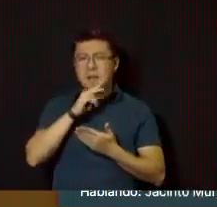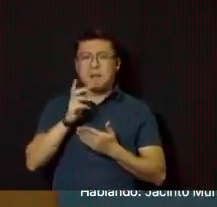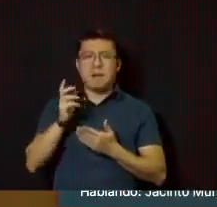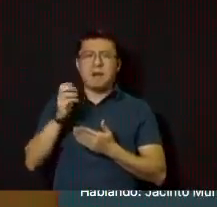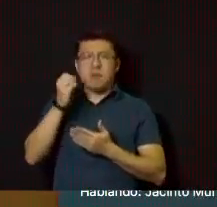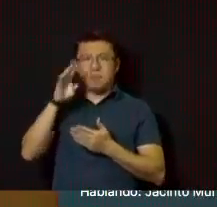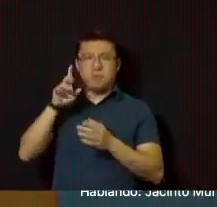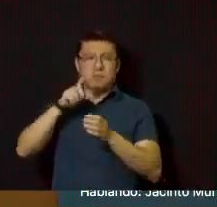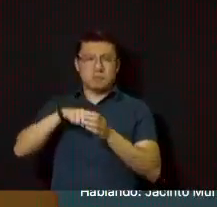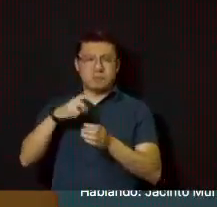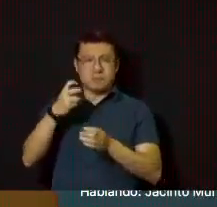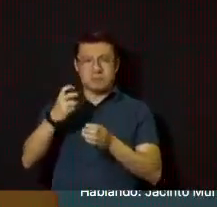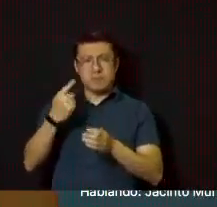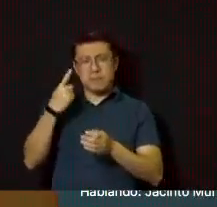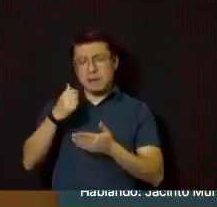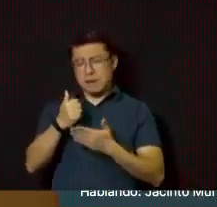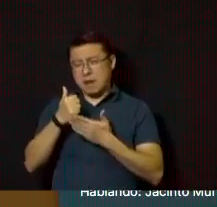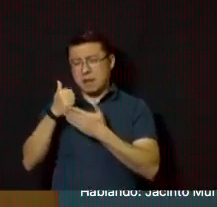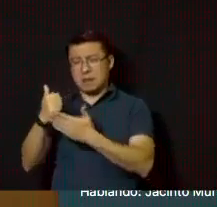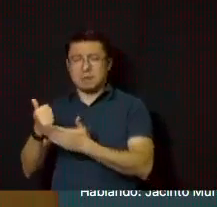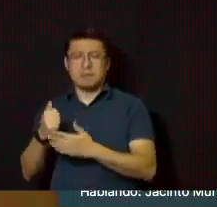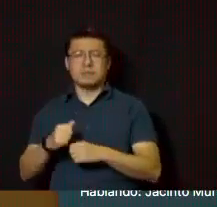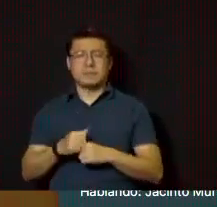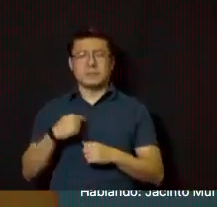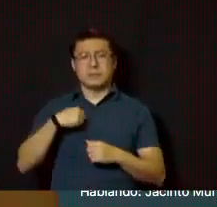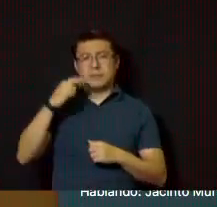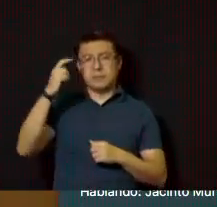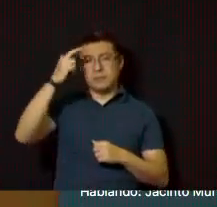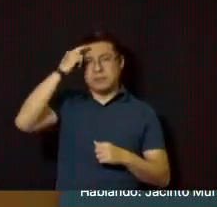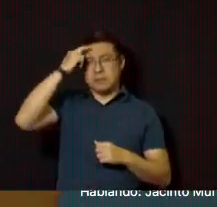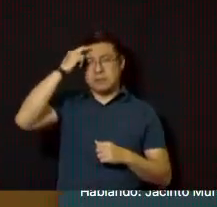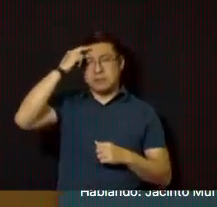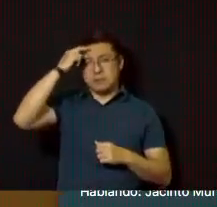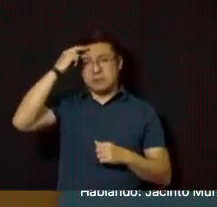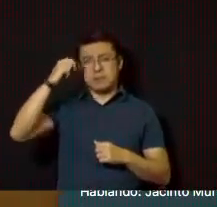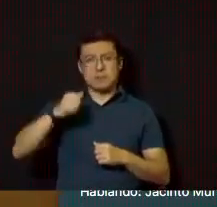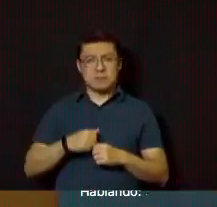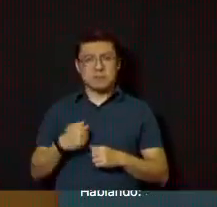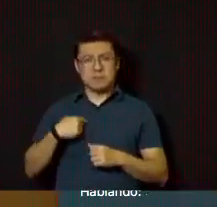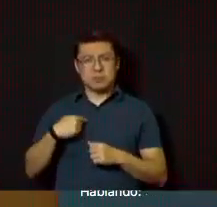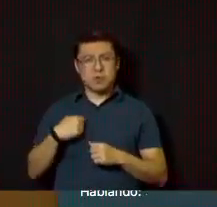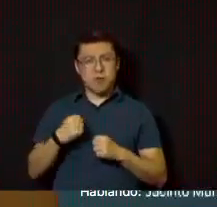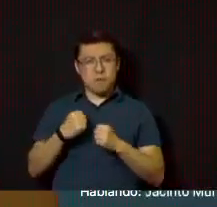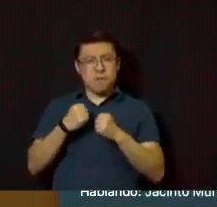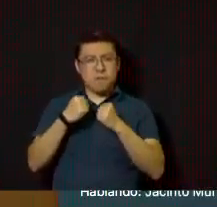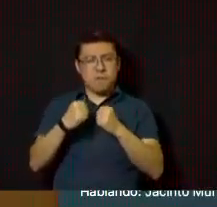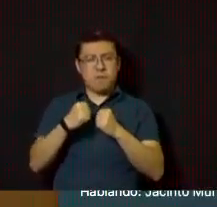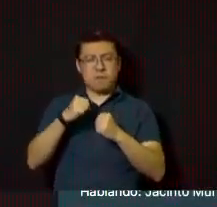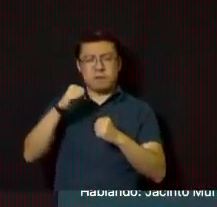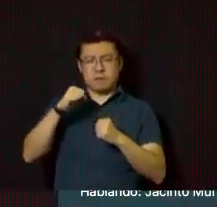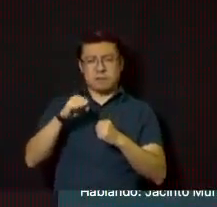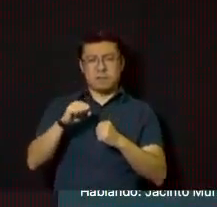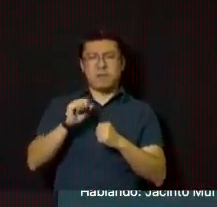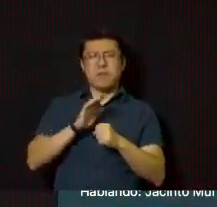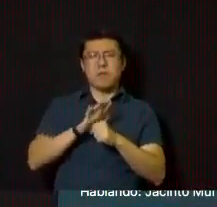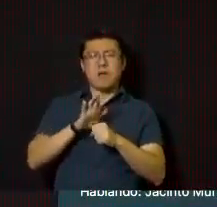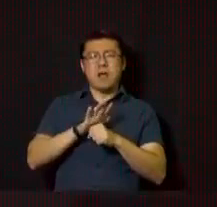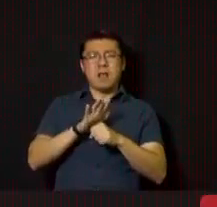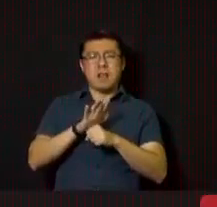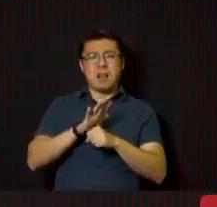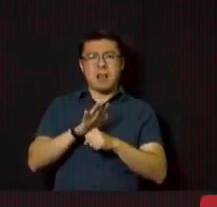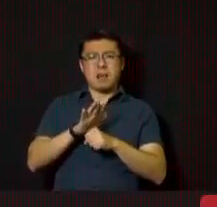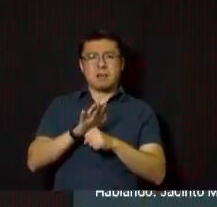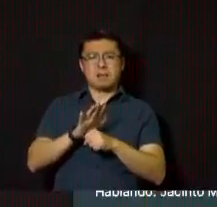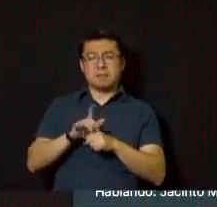Y bueno, me acuerdo algo que a mí me fortaleció mucho, Mauri, al día siguiente